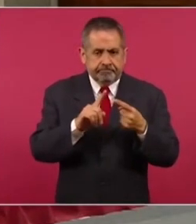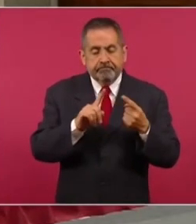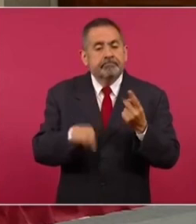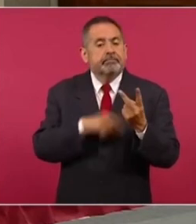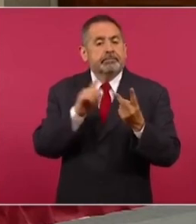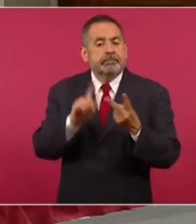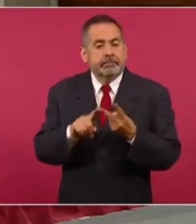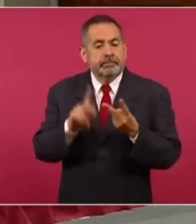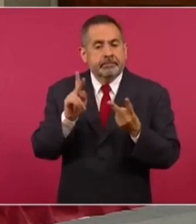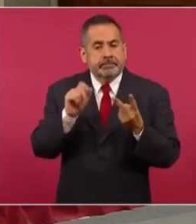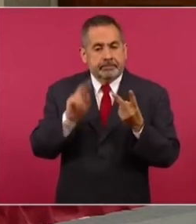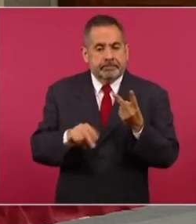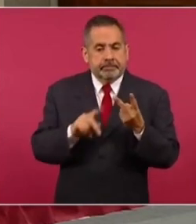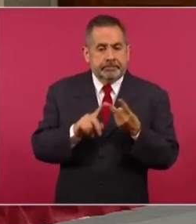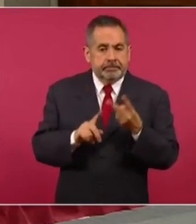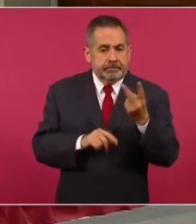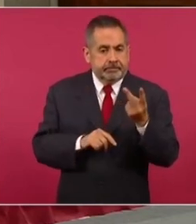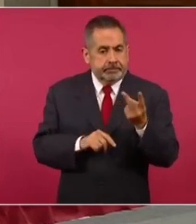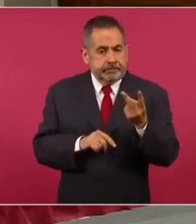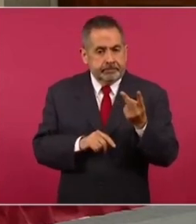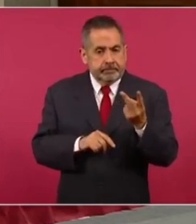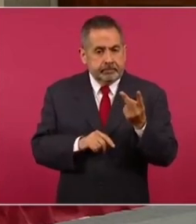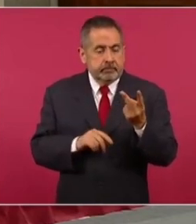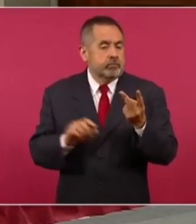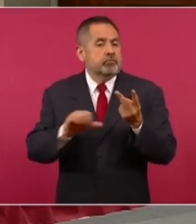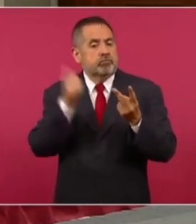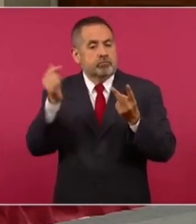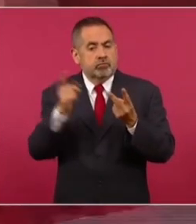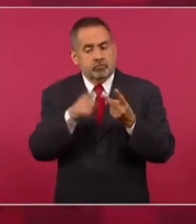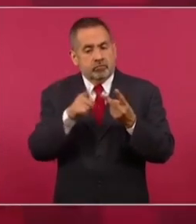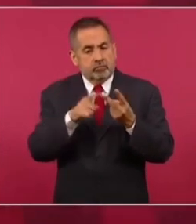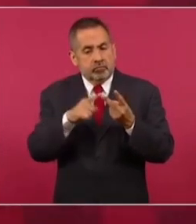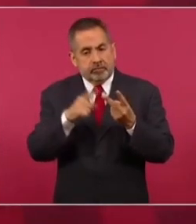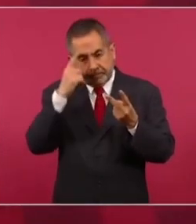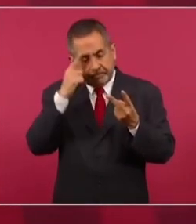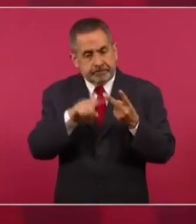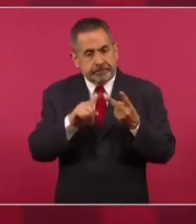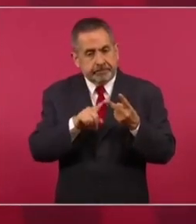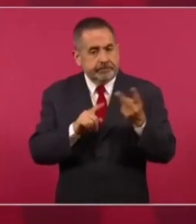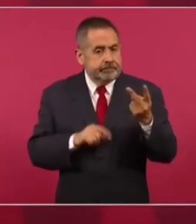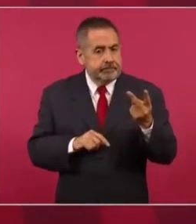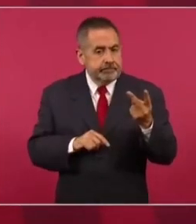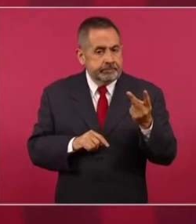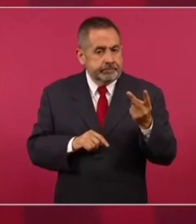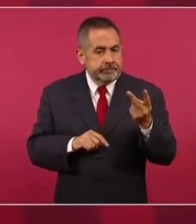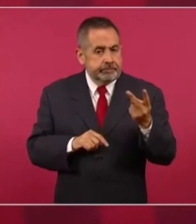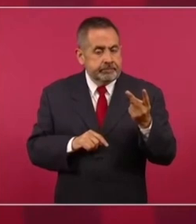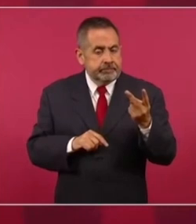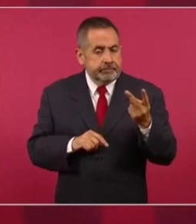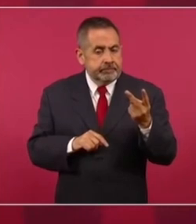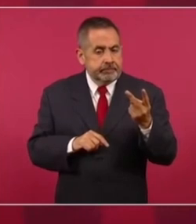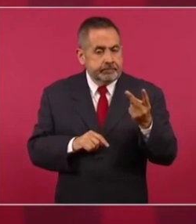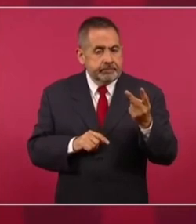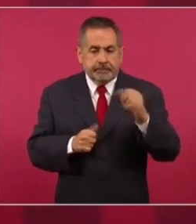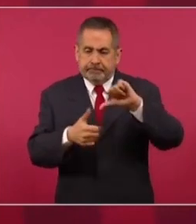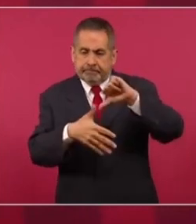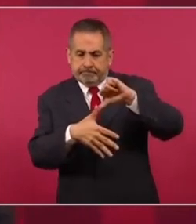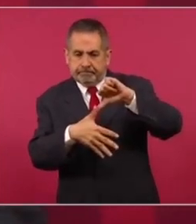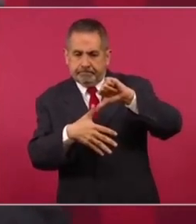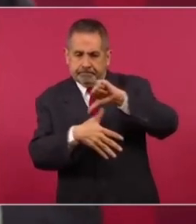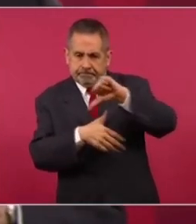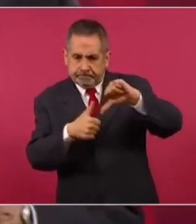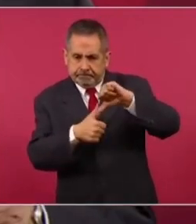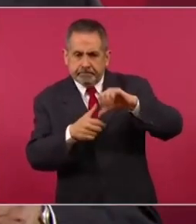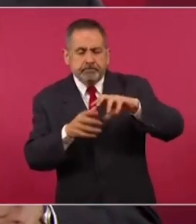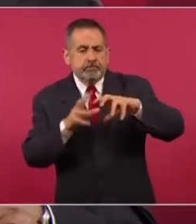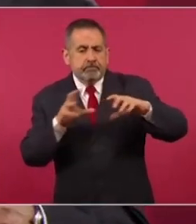otra más, otra alianza para vernos en América Latina y en el Caribe y en